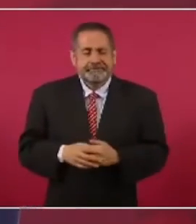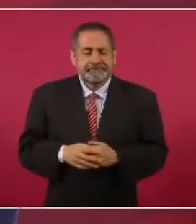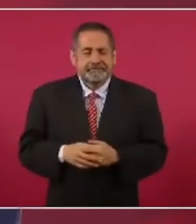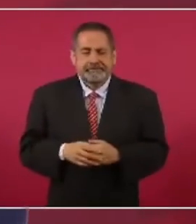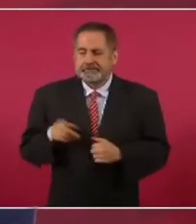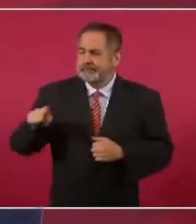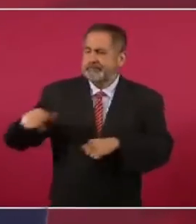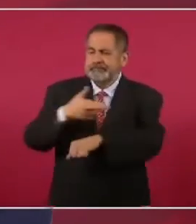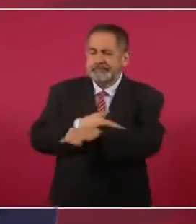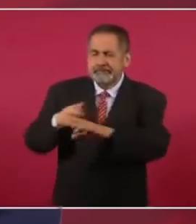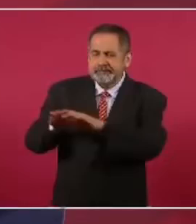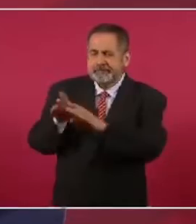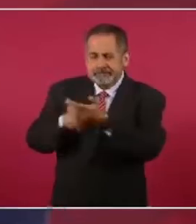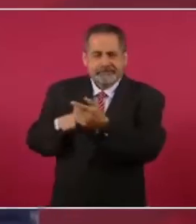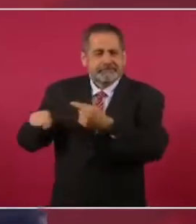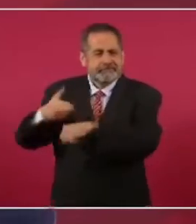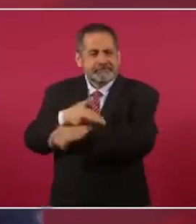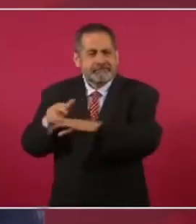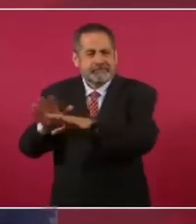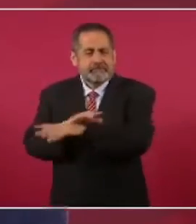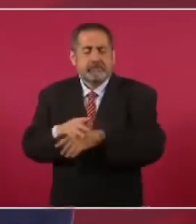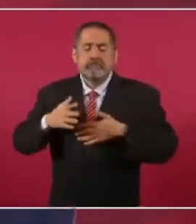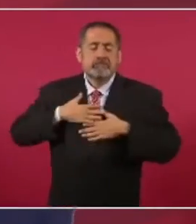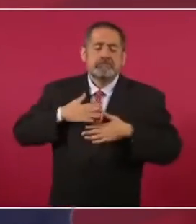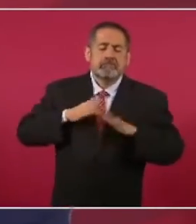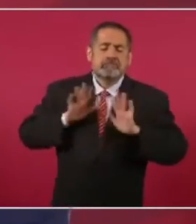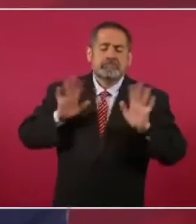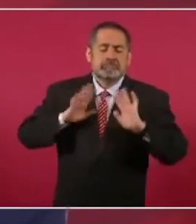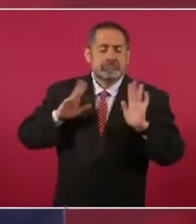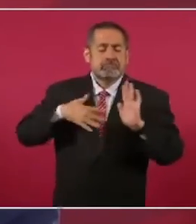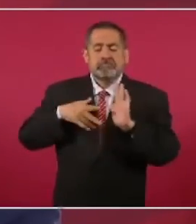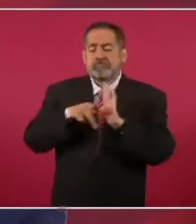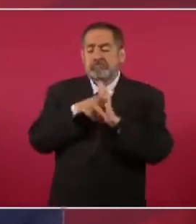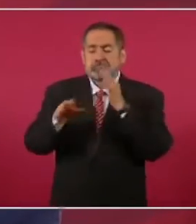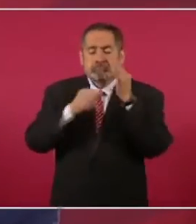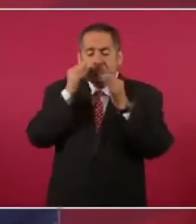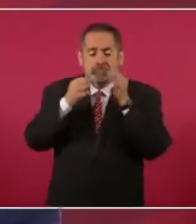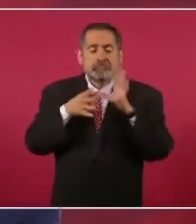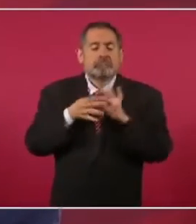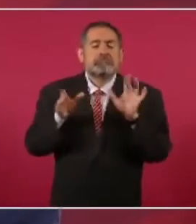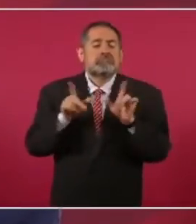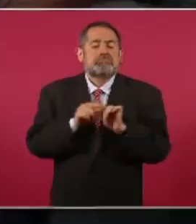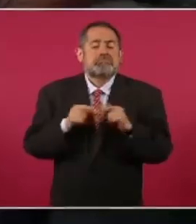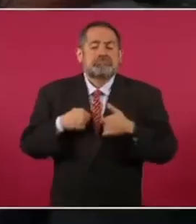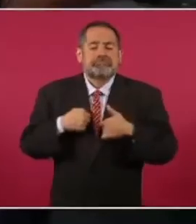hacer los cambios. Yo soy periodista, nada más.